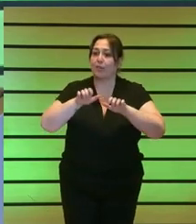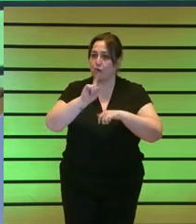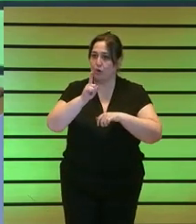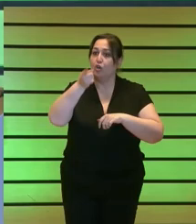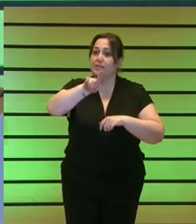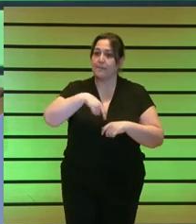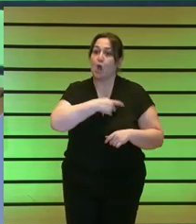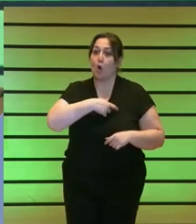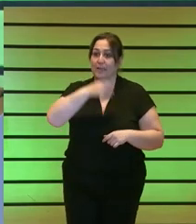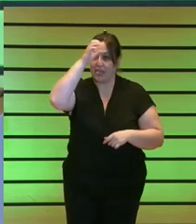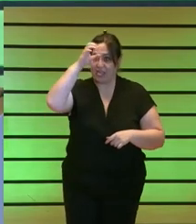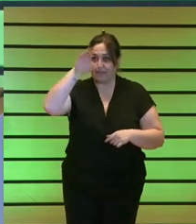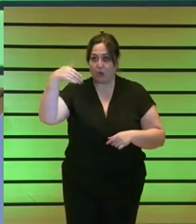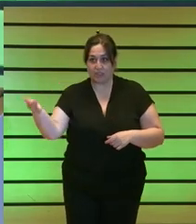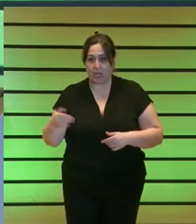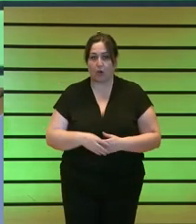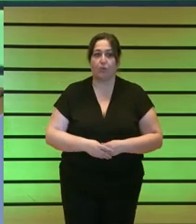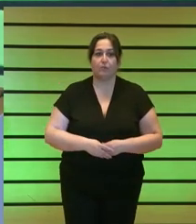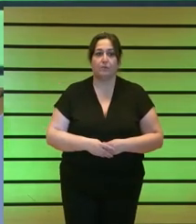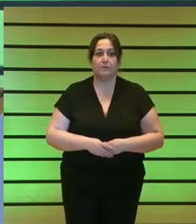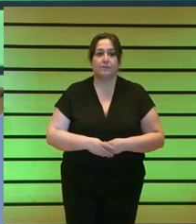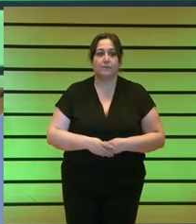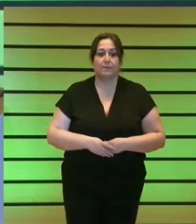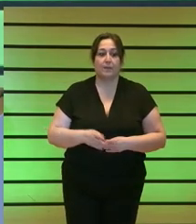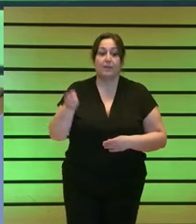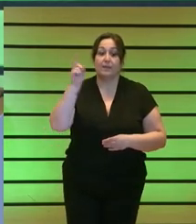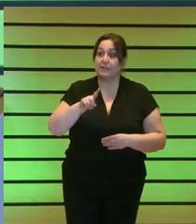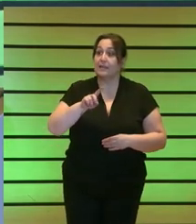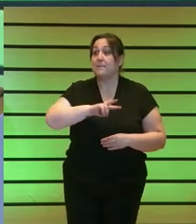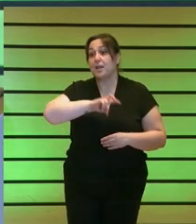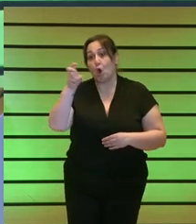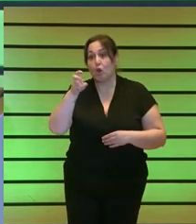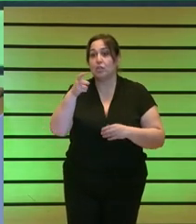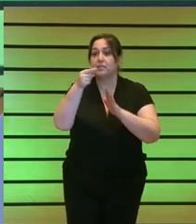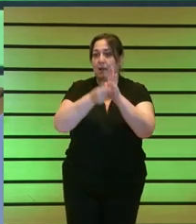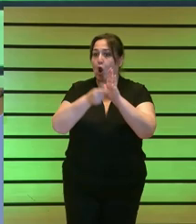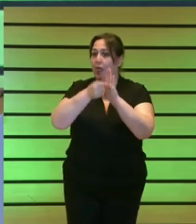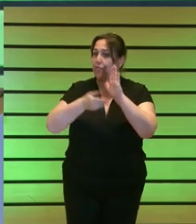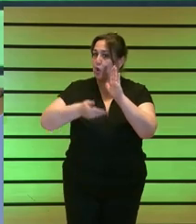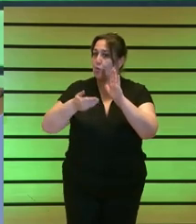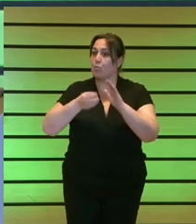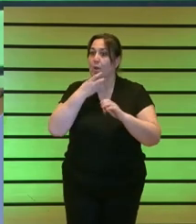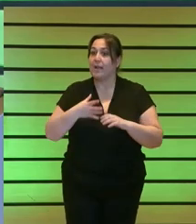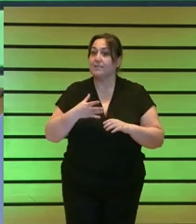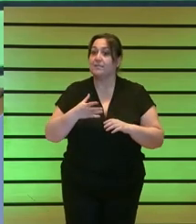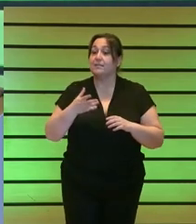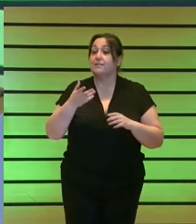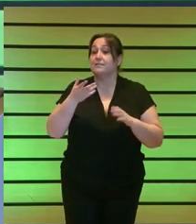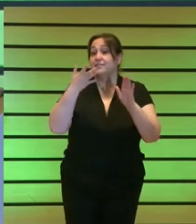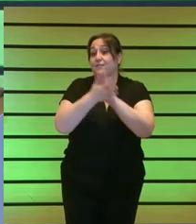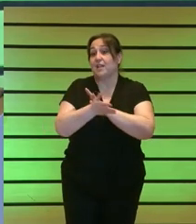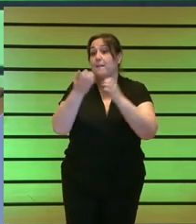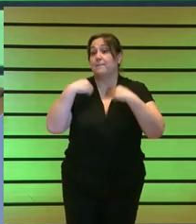científico externo vale Y luego las siguientes que también han tenido muy buena valoración son las prácticas